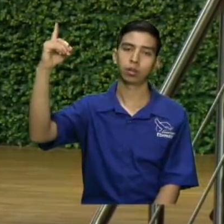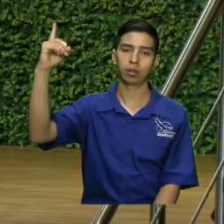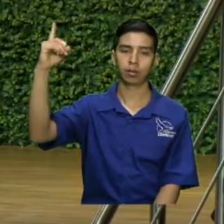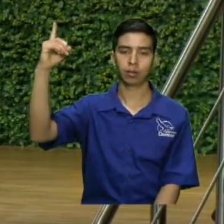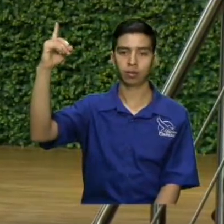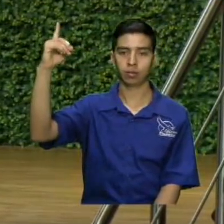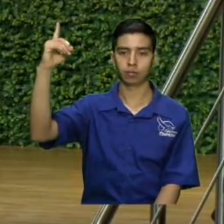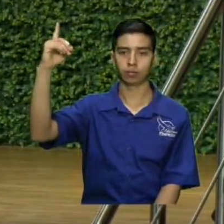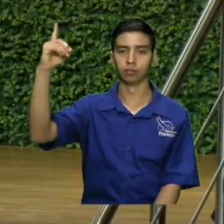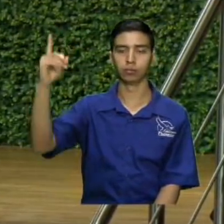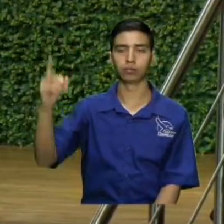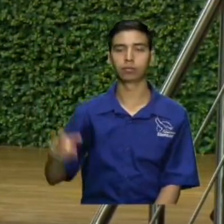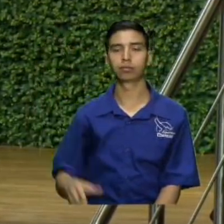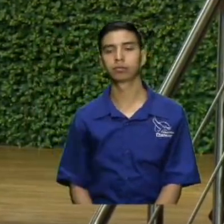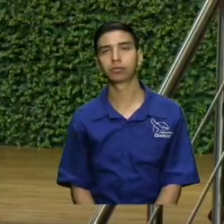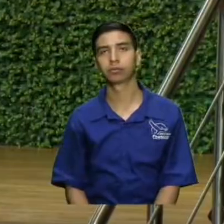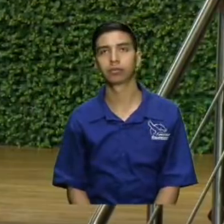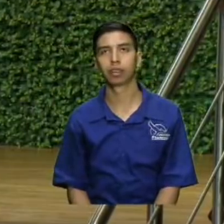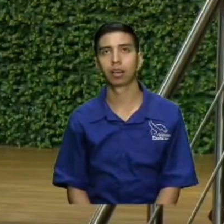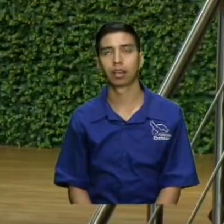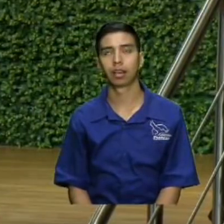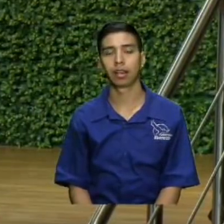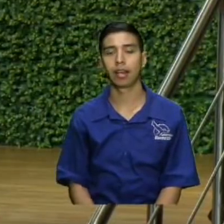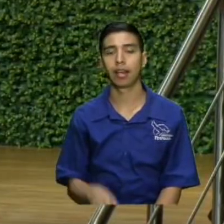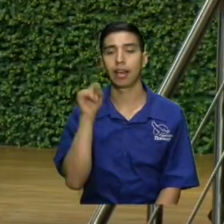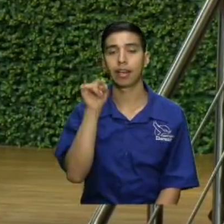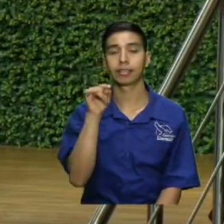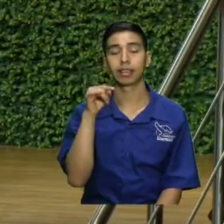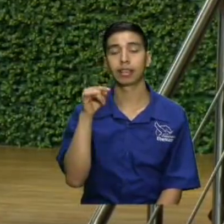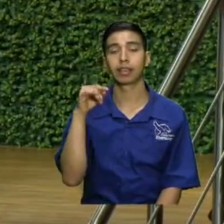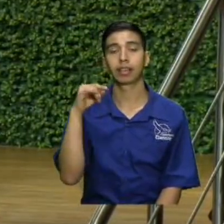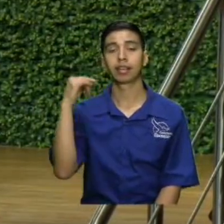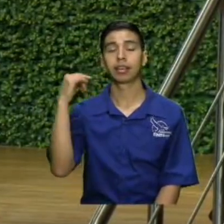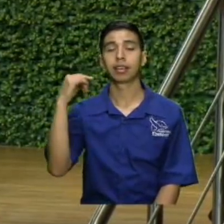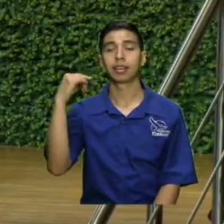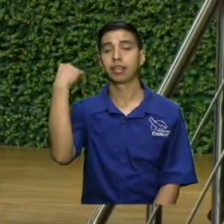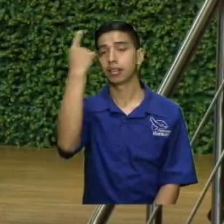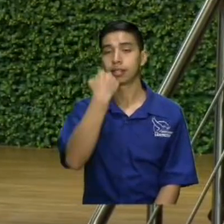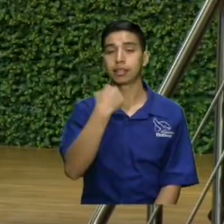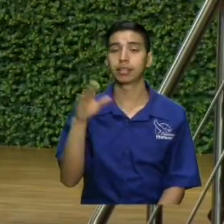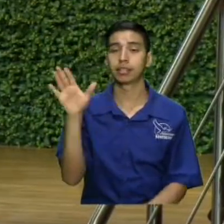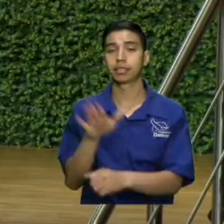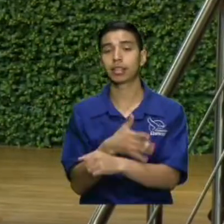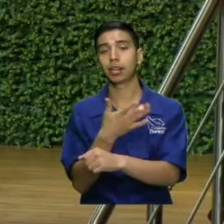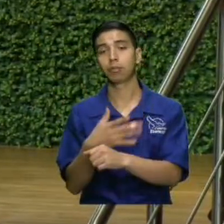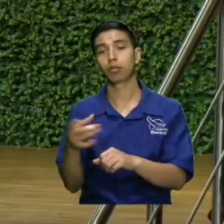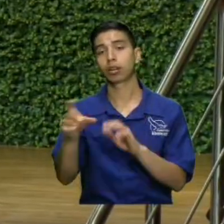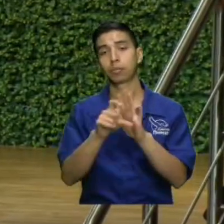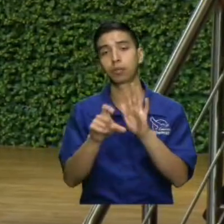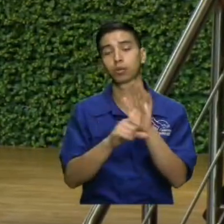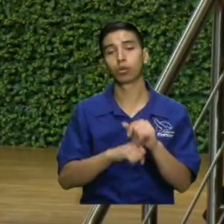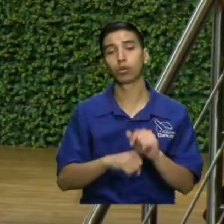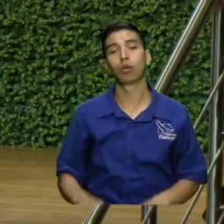Y no dijimos, pues, que el Salmo 89 iba a decir papá. Y si va a decir papá es porque es hijo.